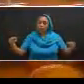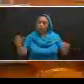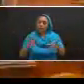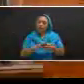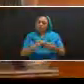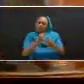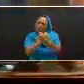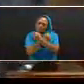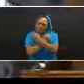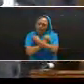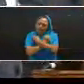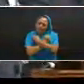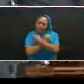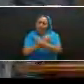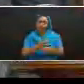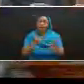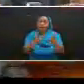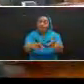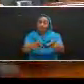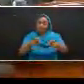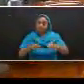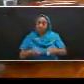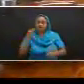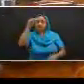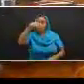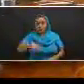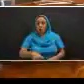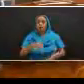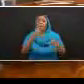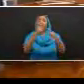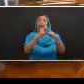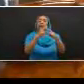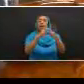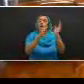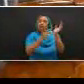tu mano. Recibe hoy en el nombre de Jesús.